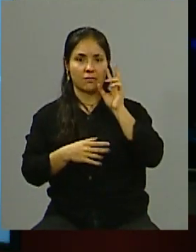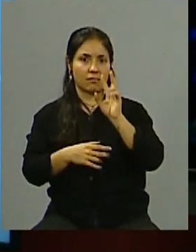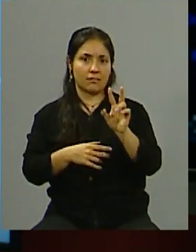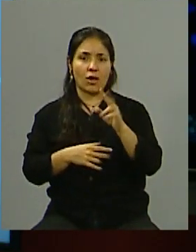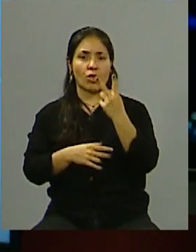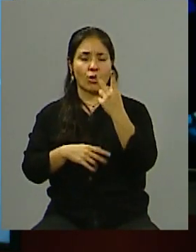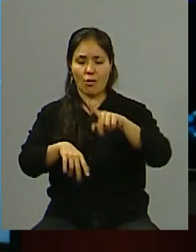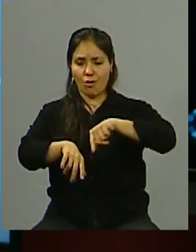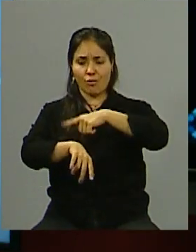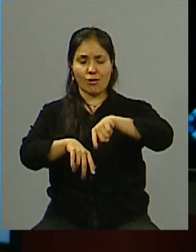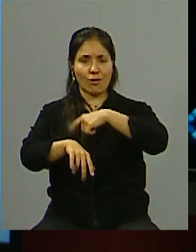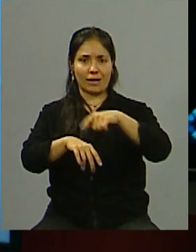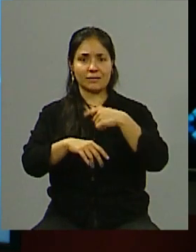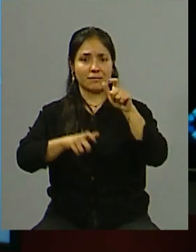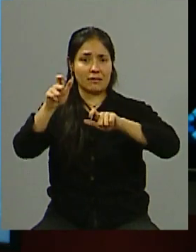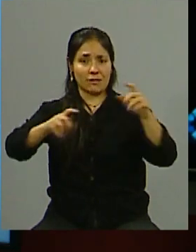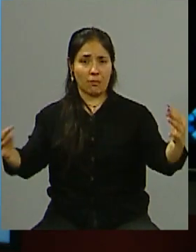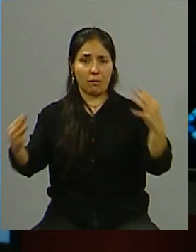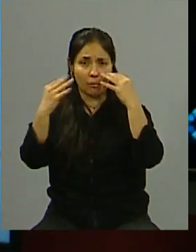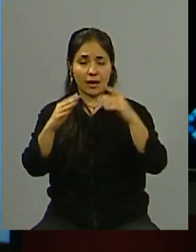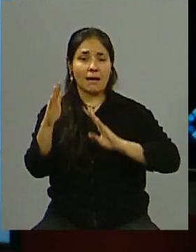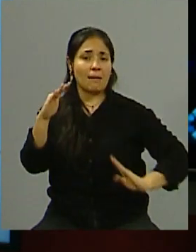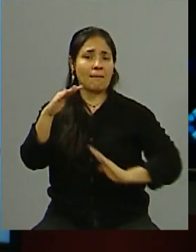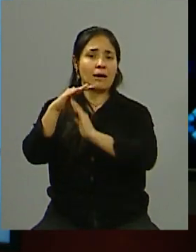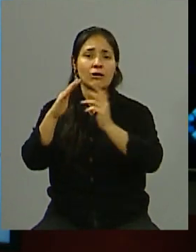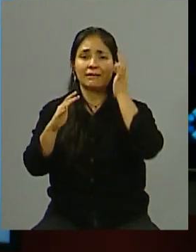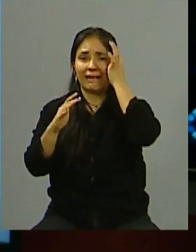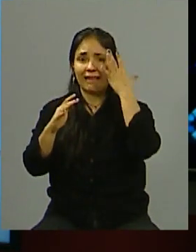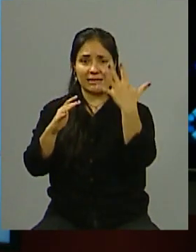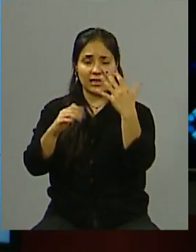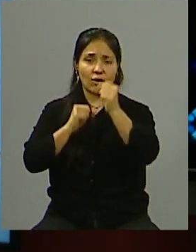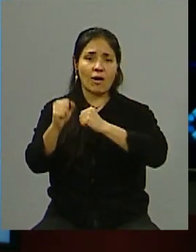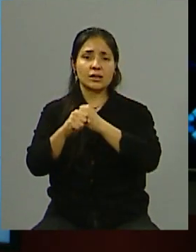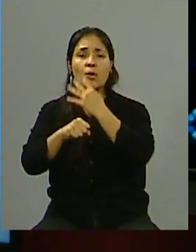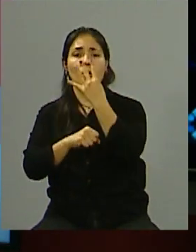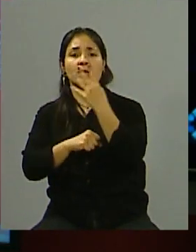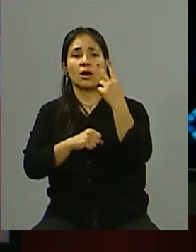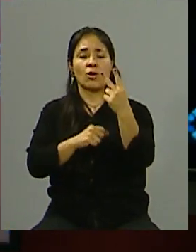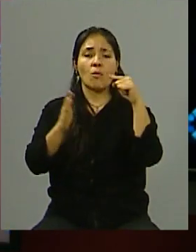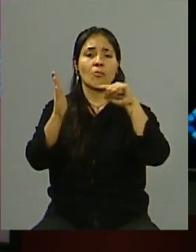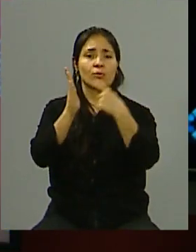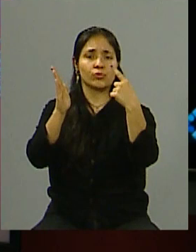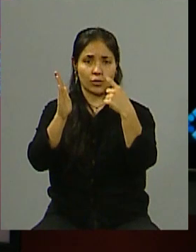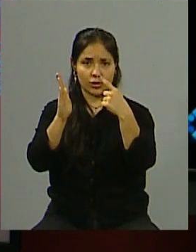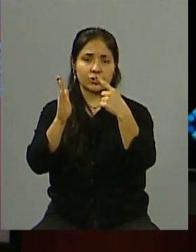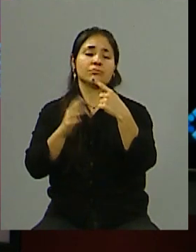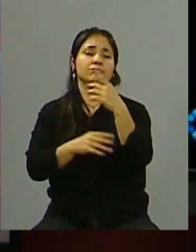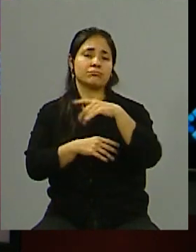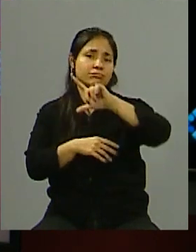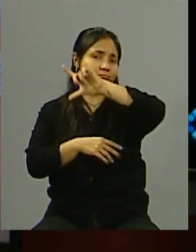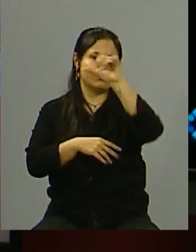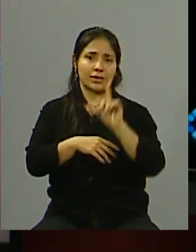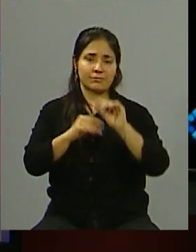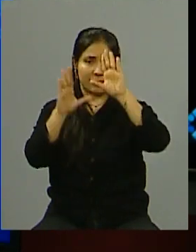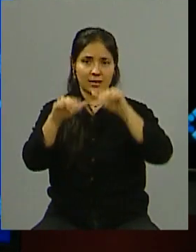2 horas, con picos de 35 y hasta 42 puntos en distintas partes de